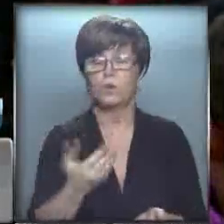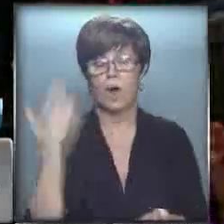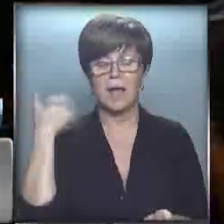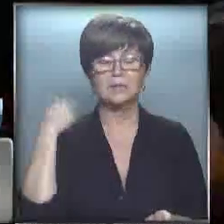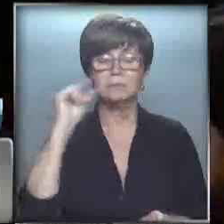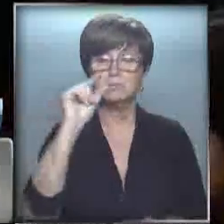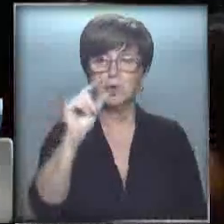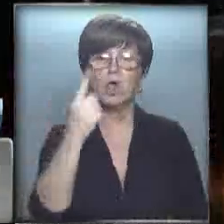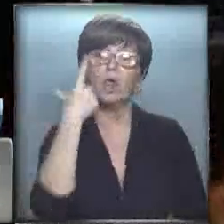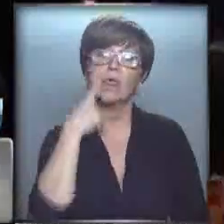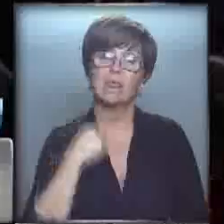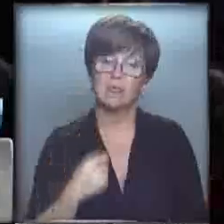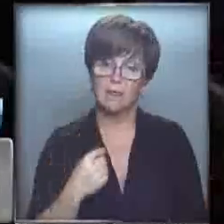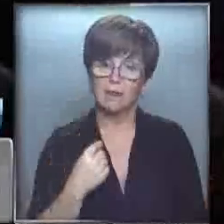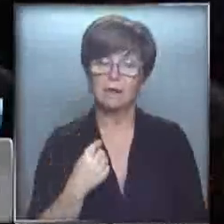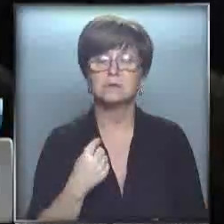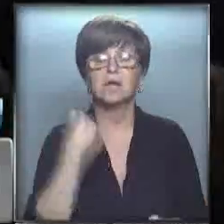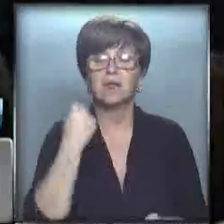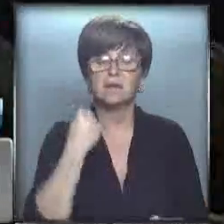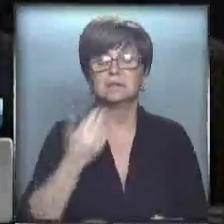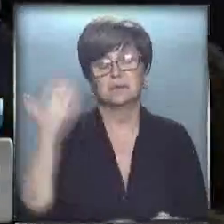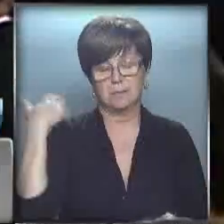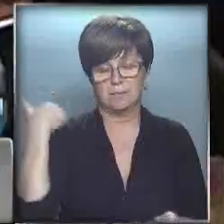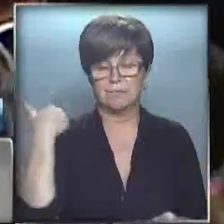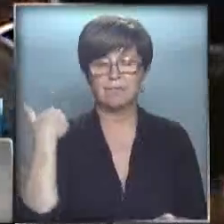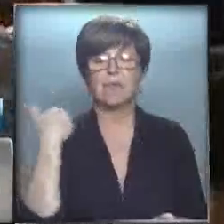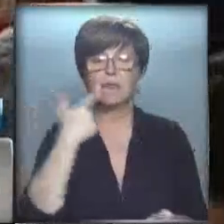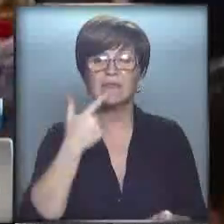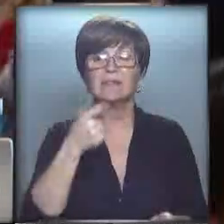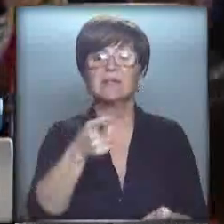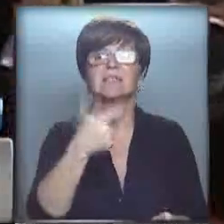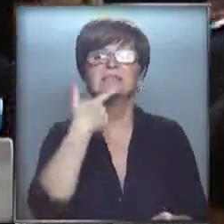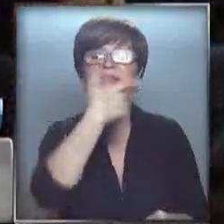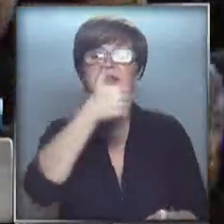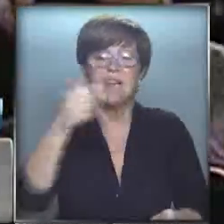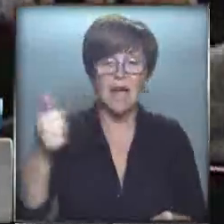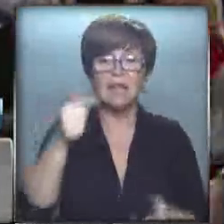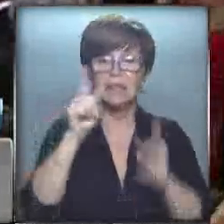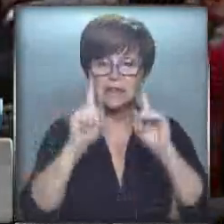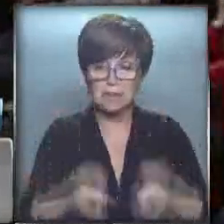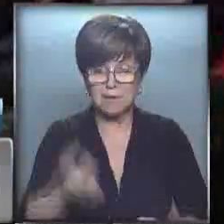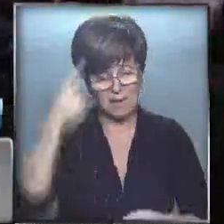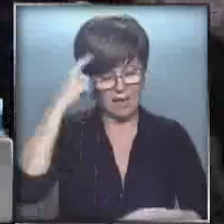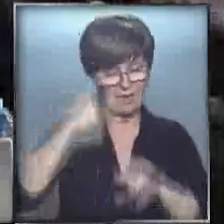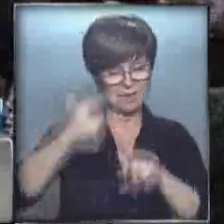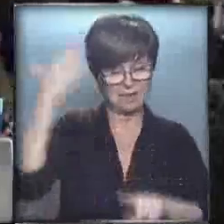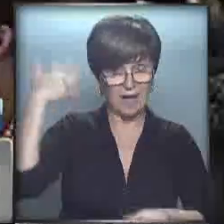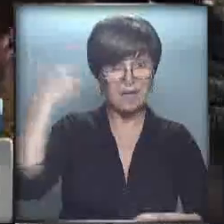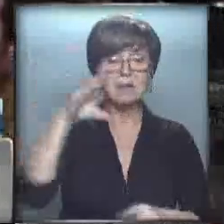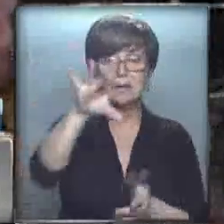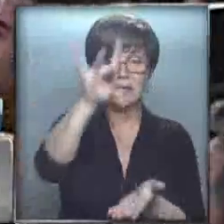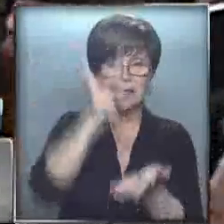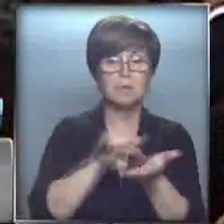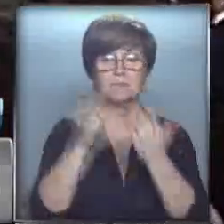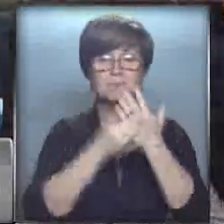días porque en el efímero gobierno de Adolfo Rodríguez A, fue designado ministro de Economía